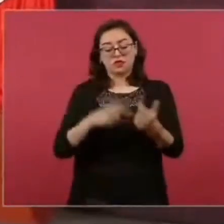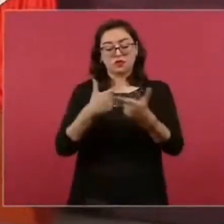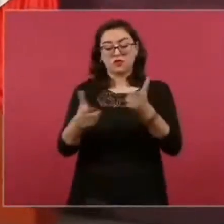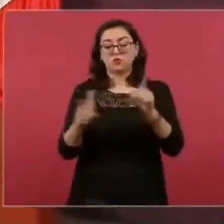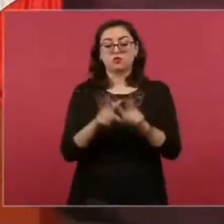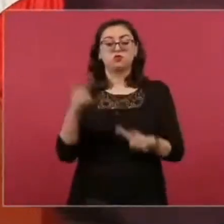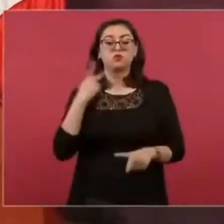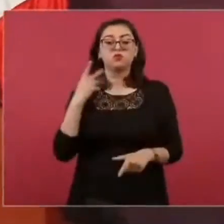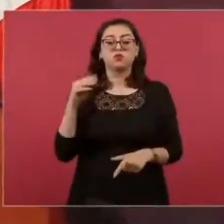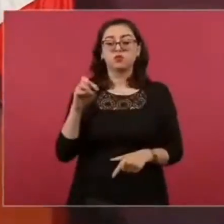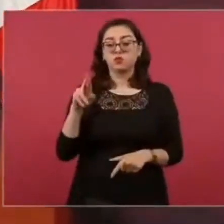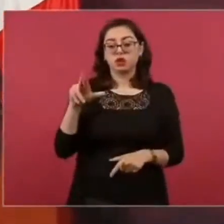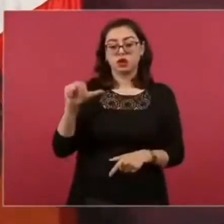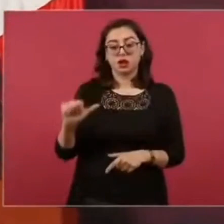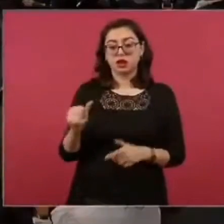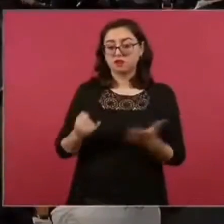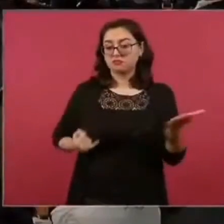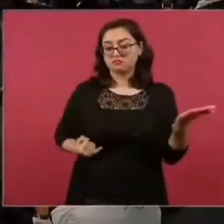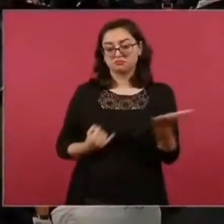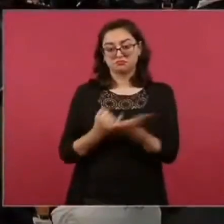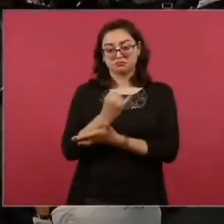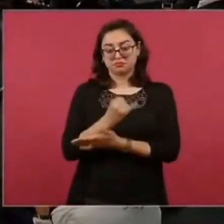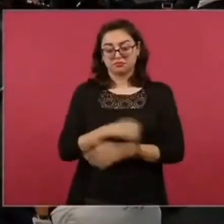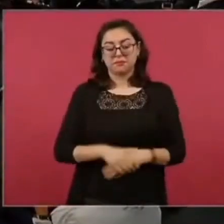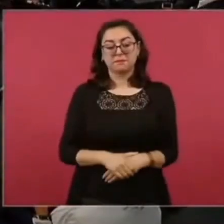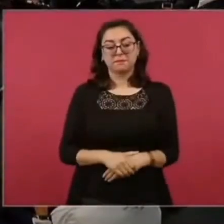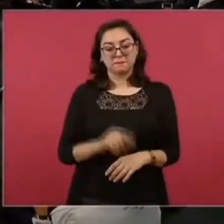Morena. Señor presidente, aquí está.